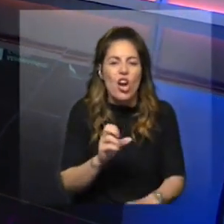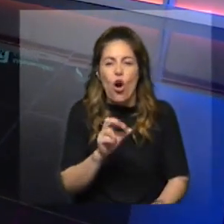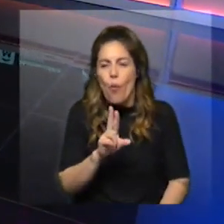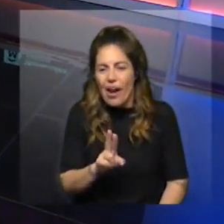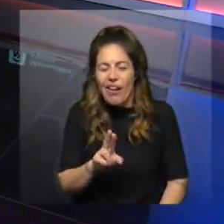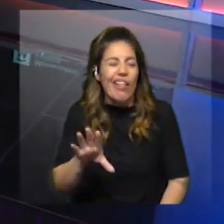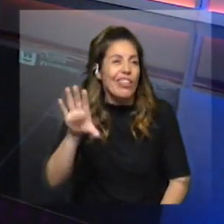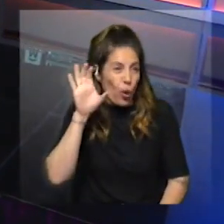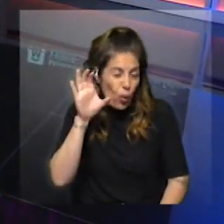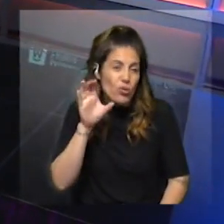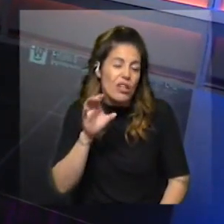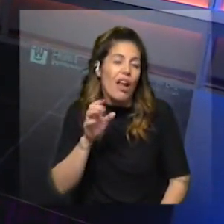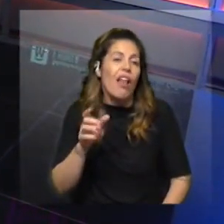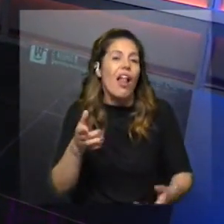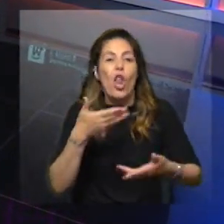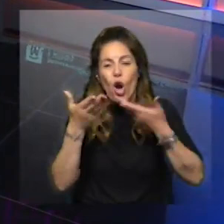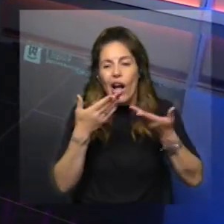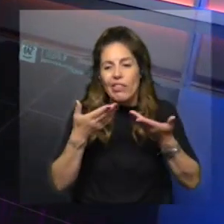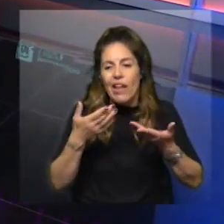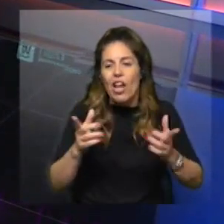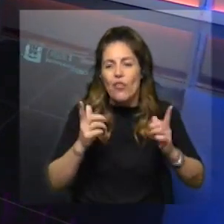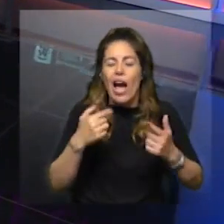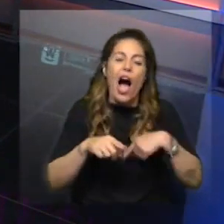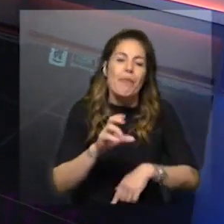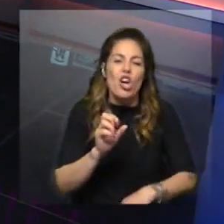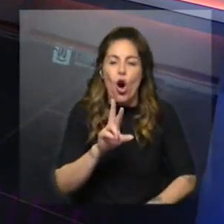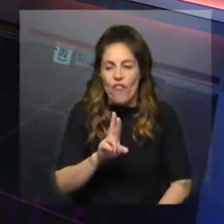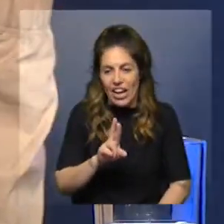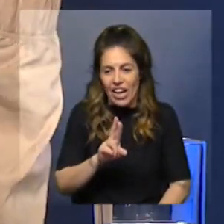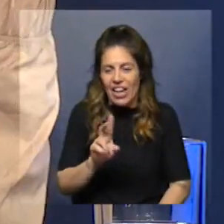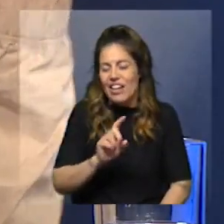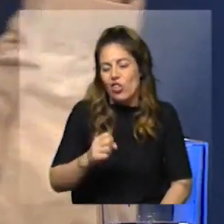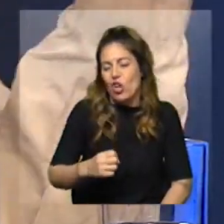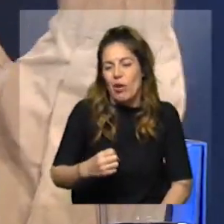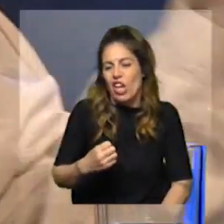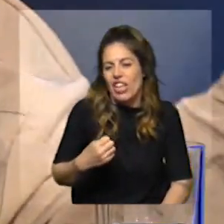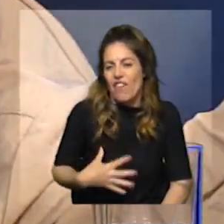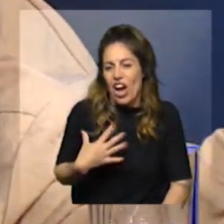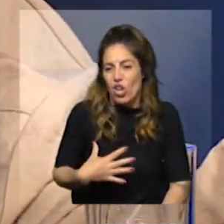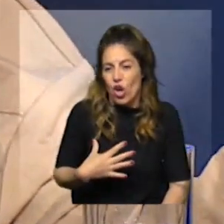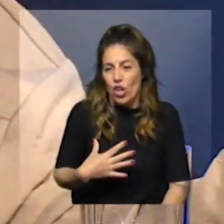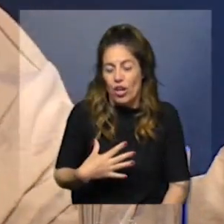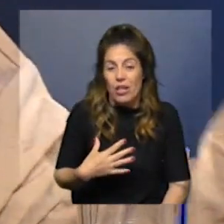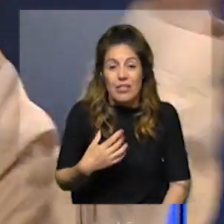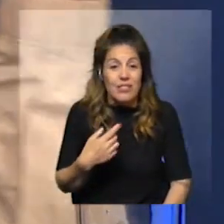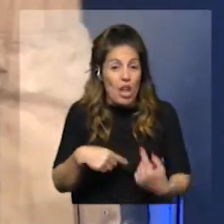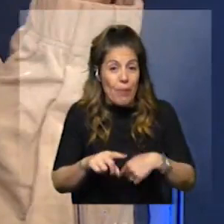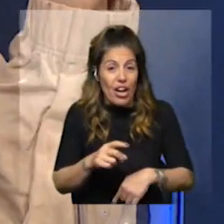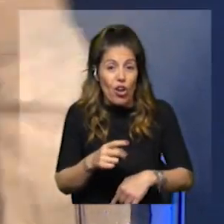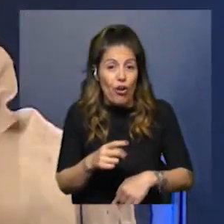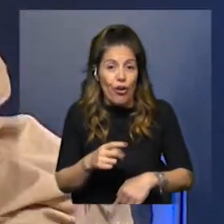tipo te escuchan el tema, te lo gozan, te lo cantan, te lo gritan, ah, pero es cover, y entonces como que está, tipo, no vales nada. Sin embargo, tenés 20 millones de reproducciones, entonces como